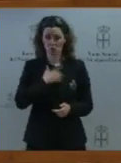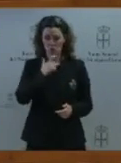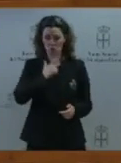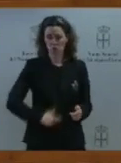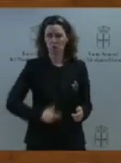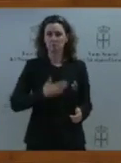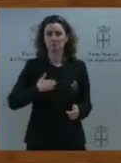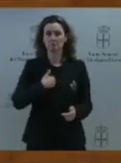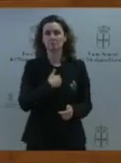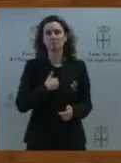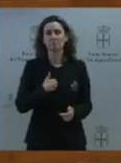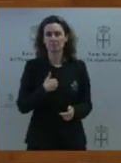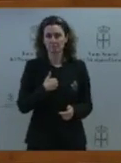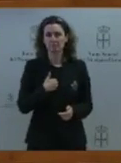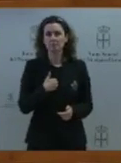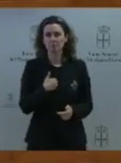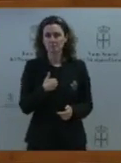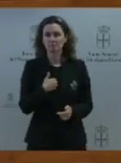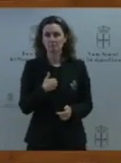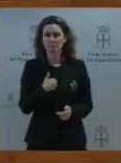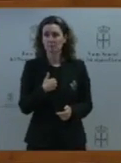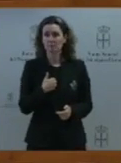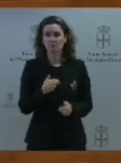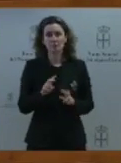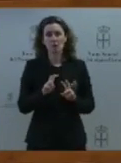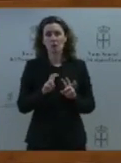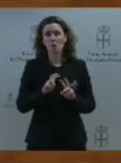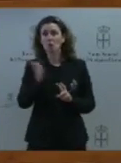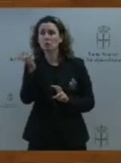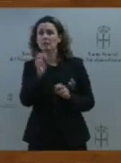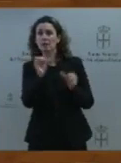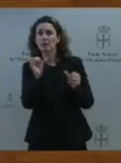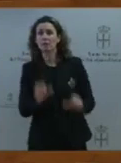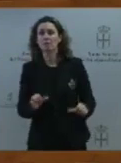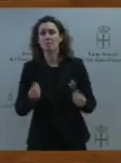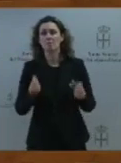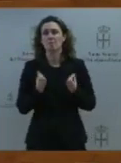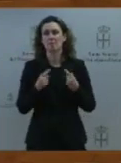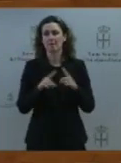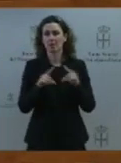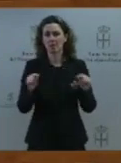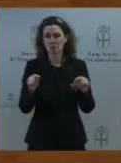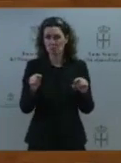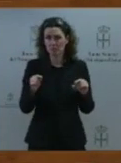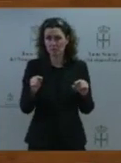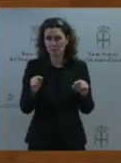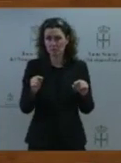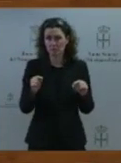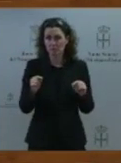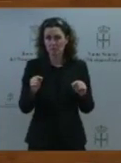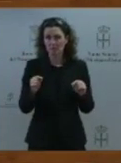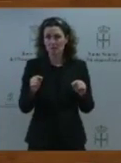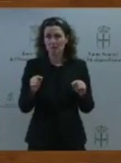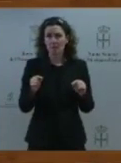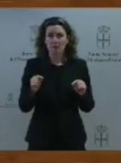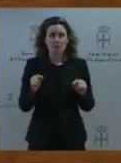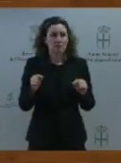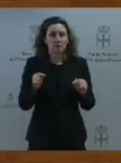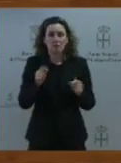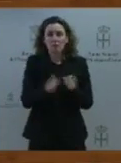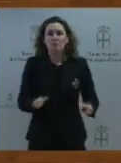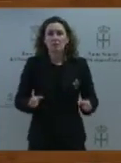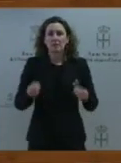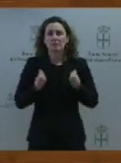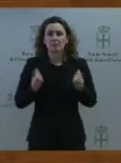otra fórmula no hay otra fórmula de vivir en asturies de evitar que se Luche contra el despoblamiento que se mantenga la actividad económica